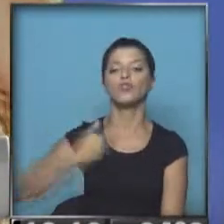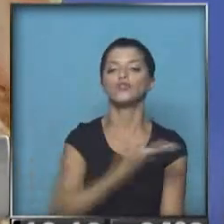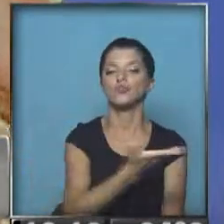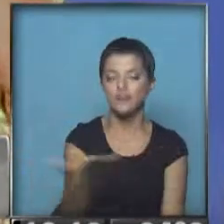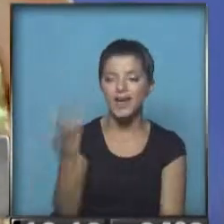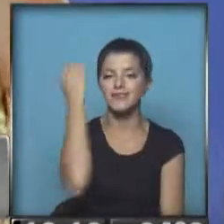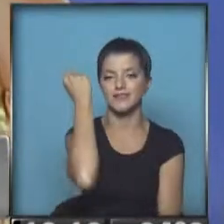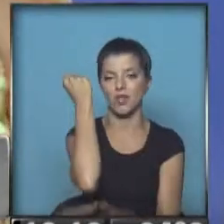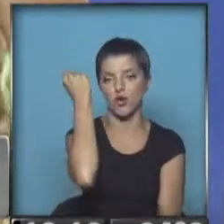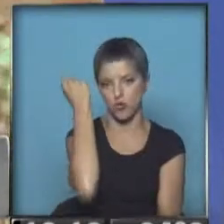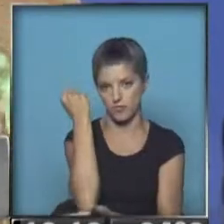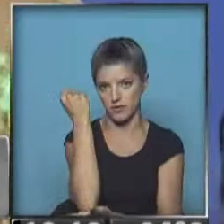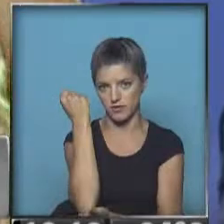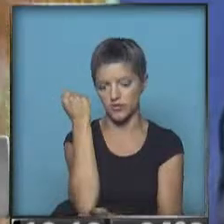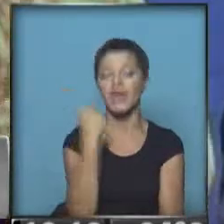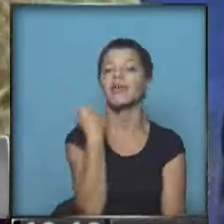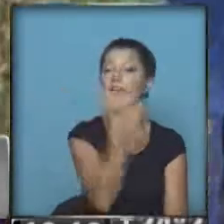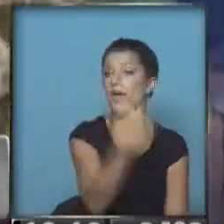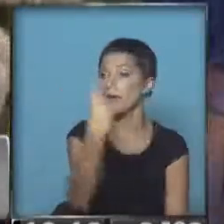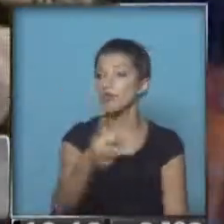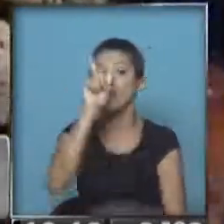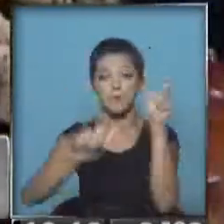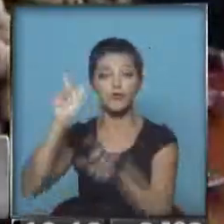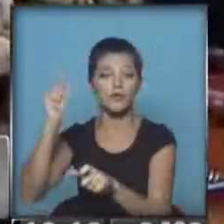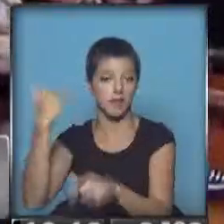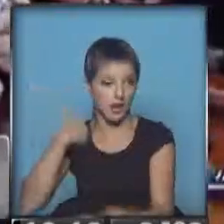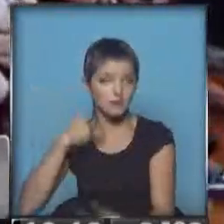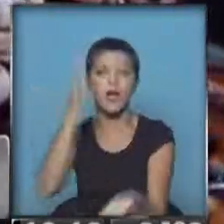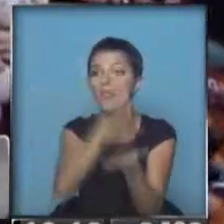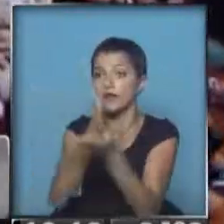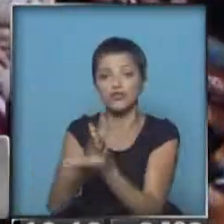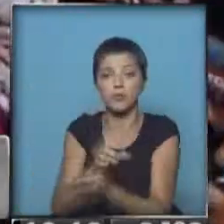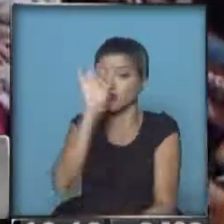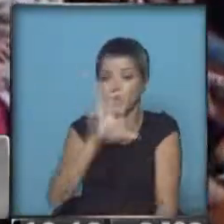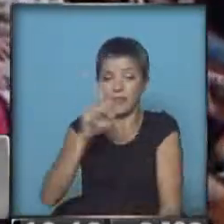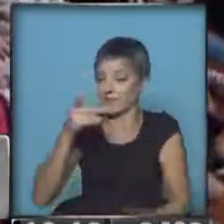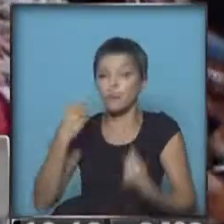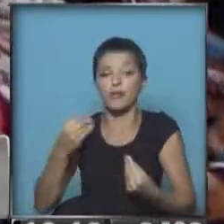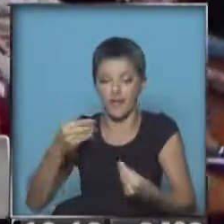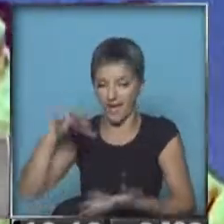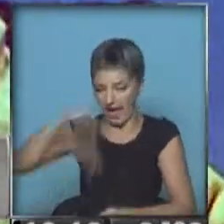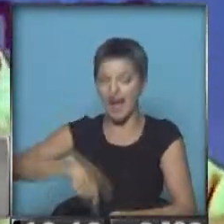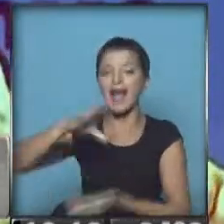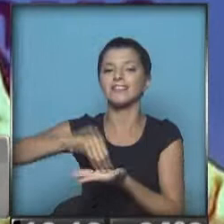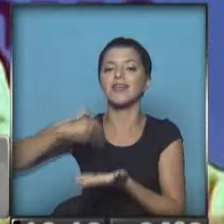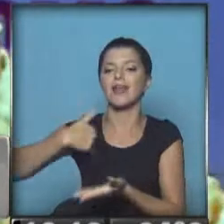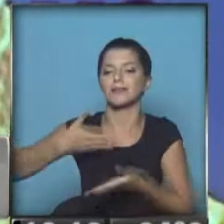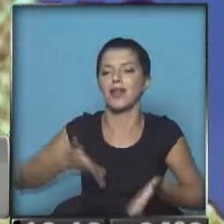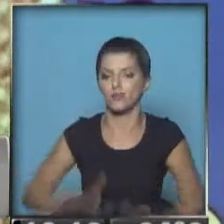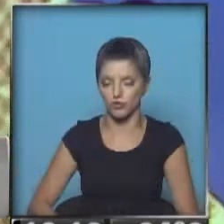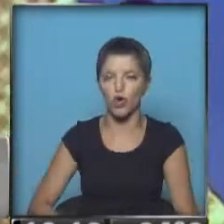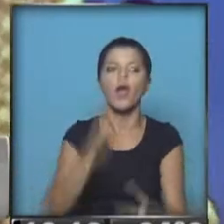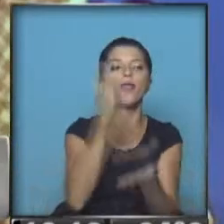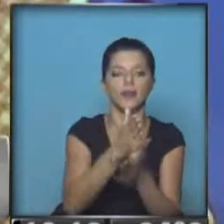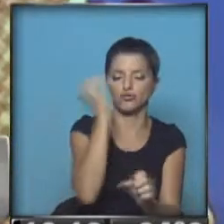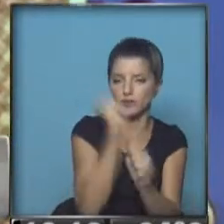y económicos que cada argentino tiene derecho por el solo hecho de haber nacido en su tierra, al trabajo, a